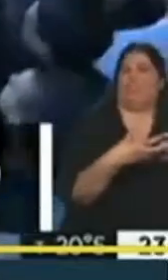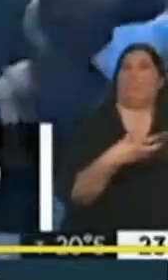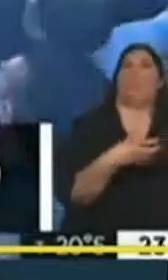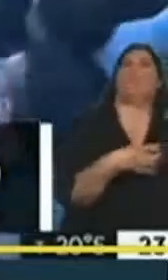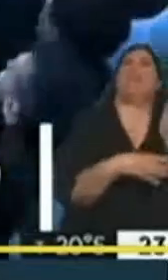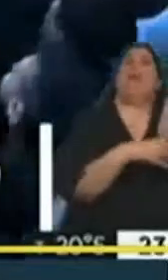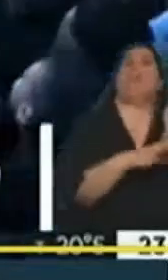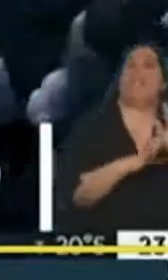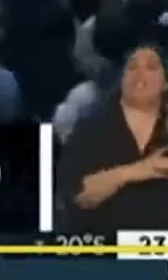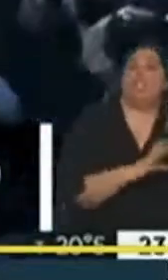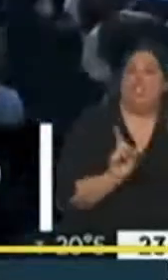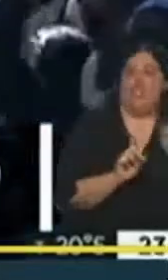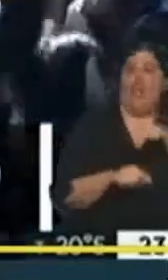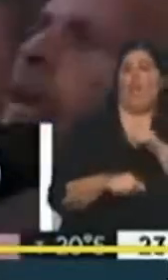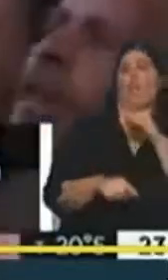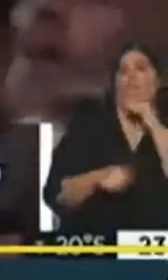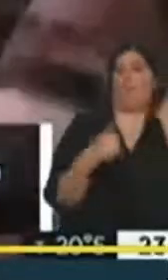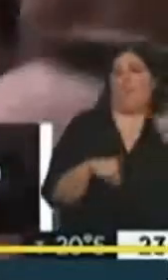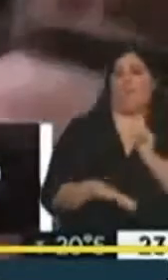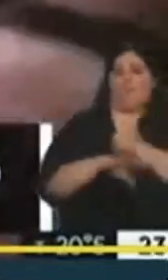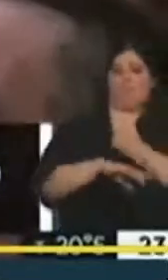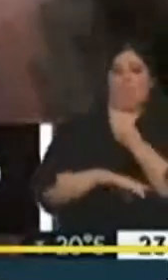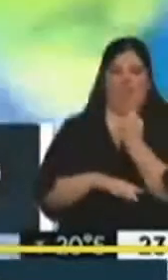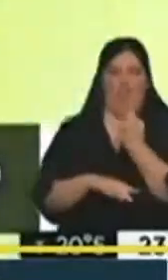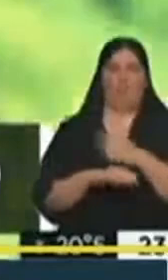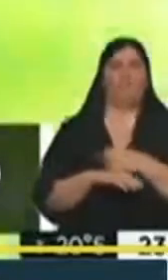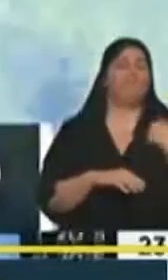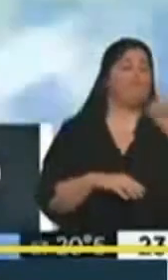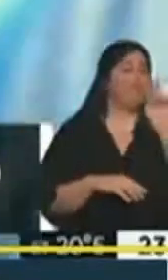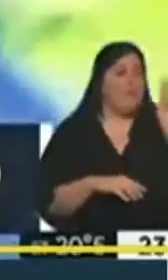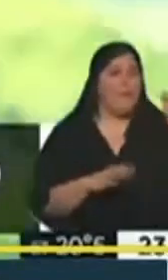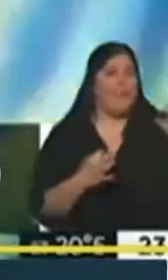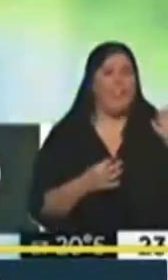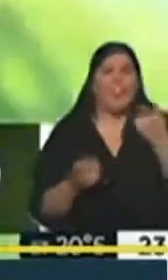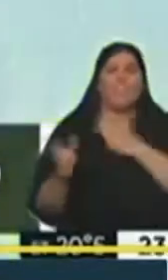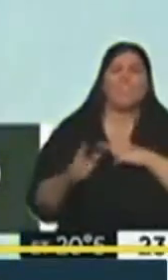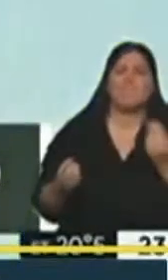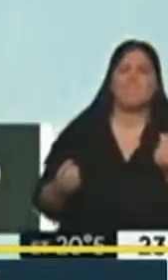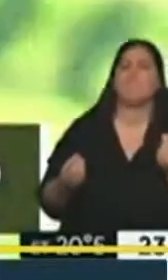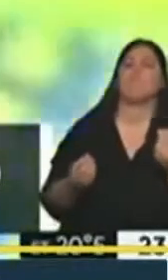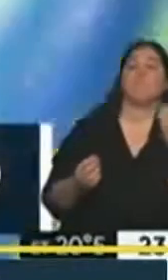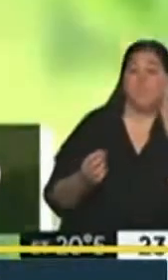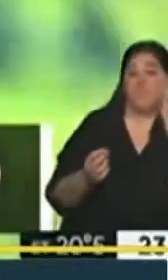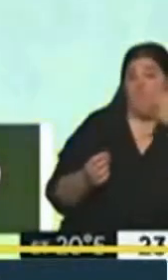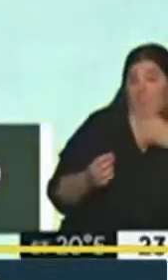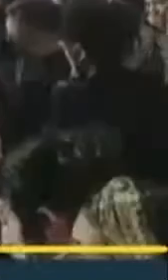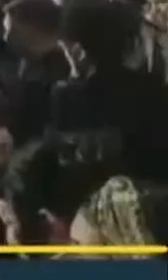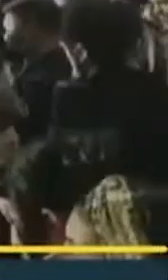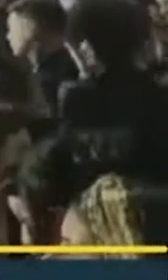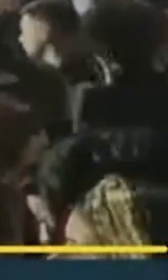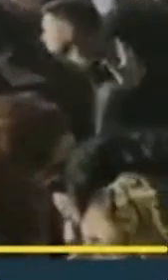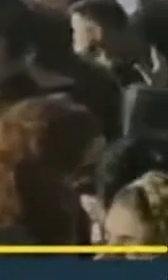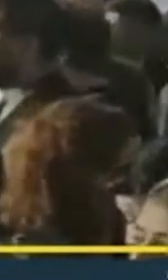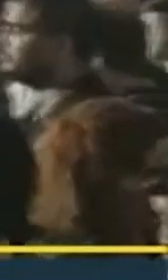cambio deben trabajar juntos, y de ese modo el libertario pregona terminar con la corrupción, con lo que él denomina la